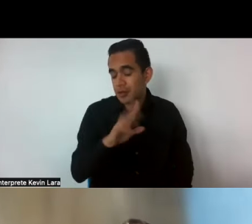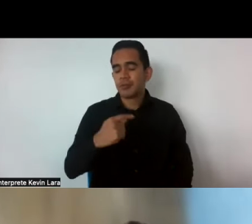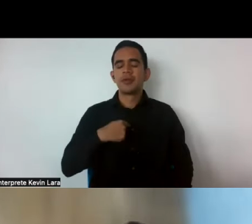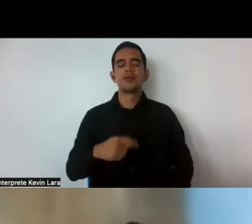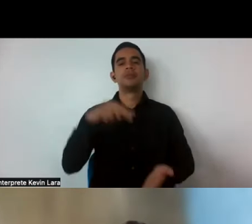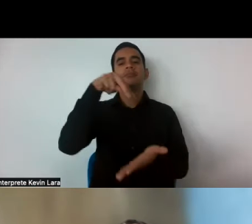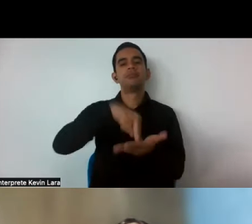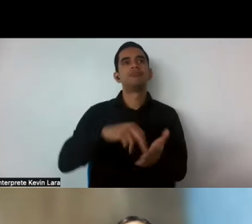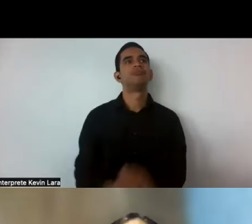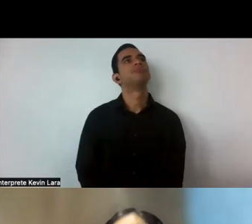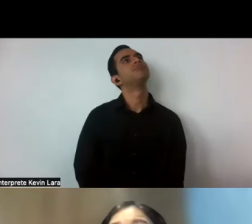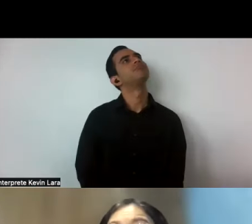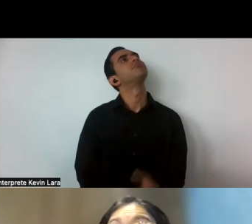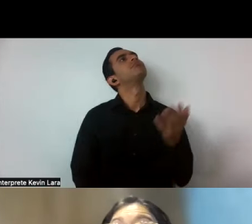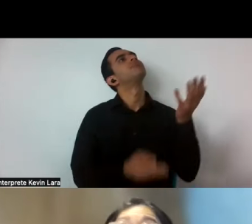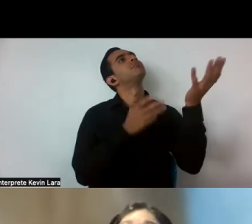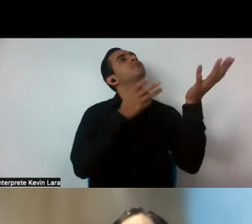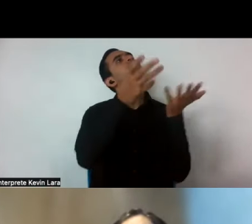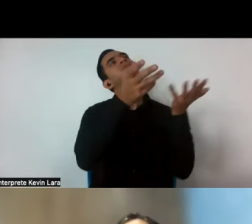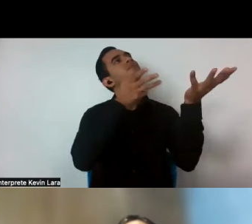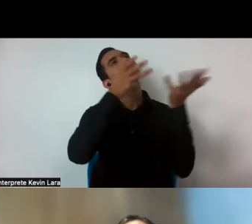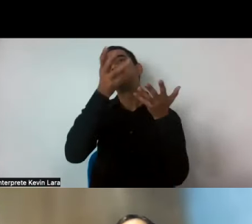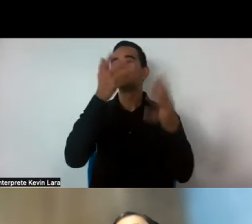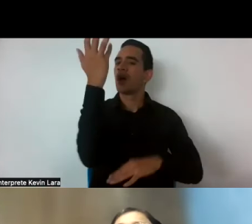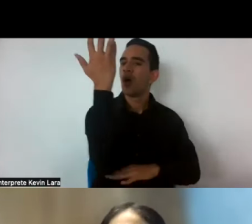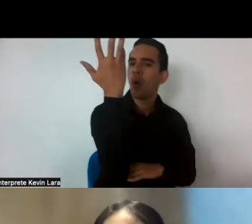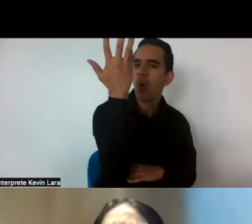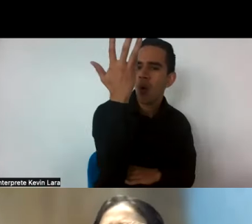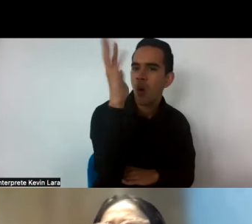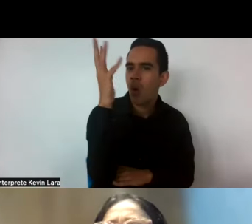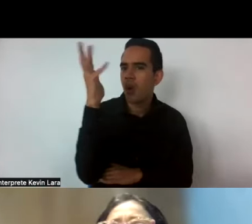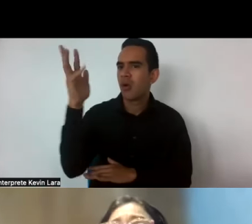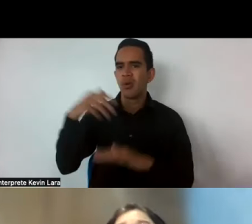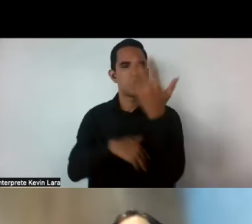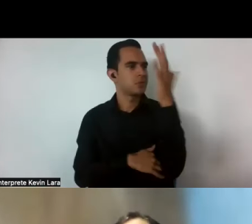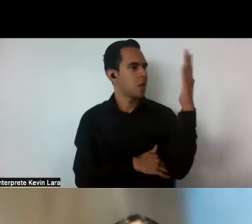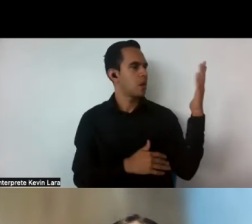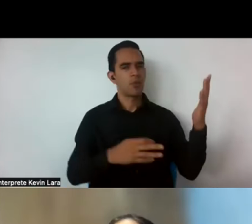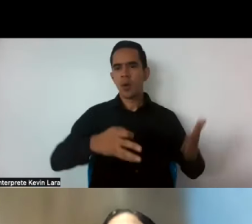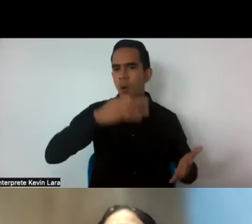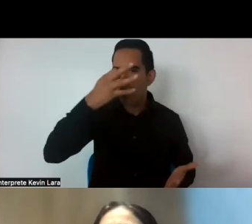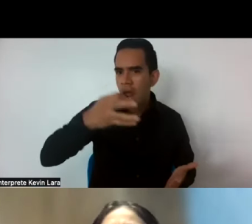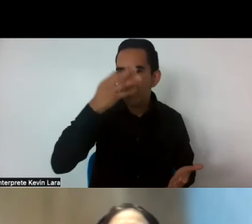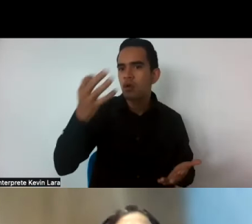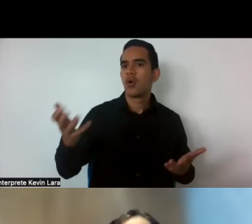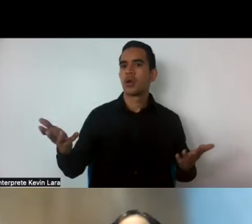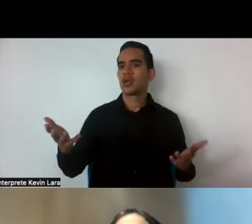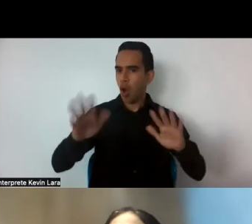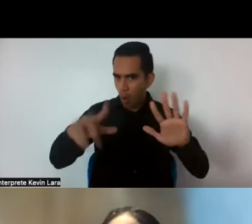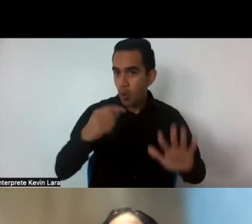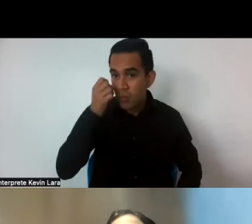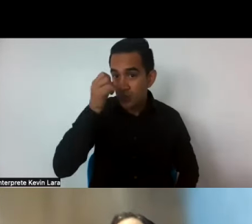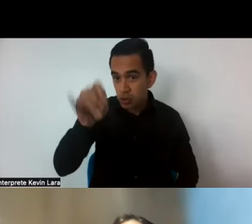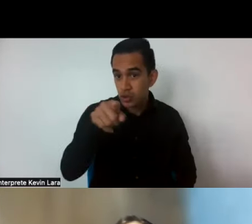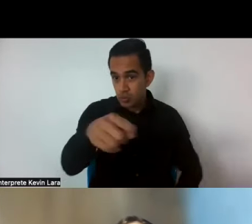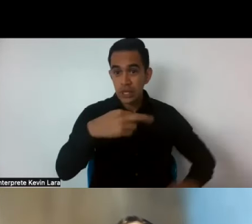hablar con la naturaleza. Aquellas personas que también somos creyentes, ¿cómo puedo hablar con ese Dios o ese alguien